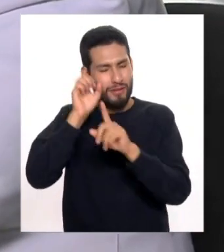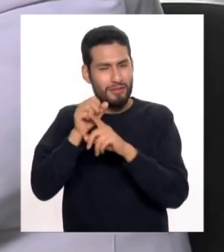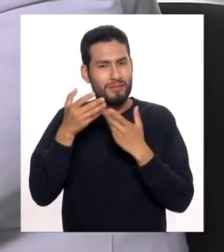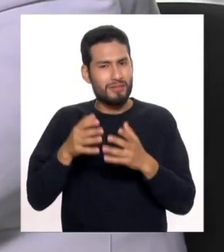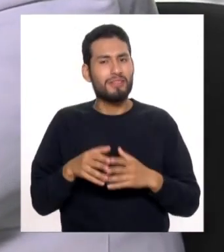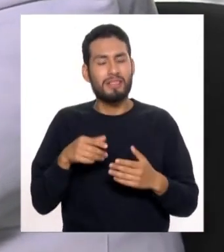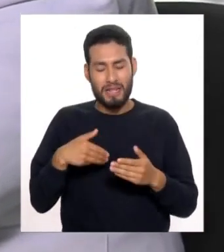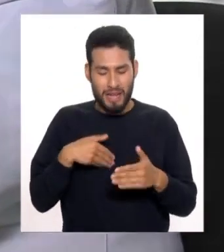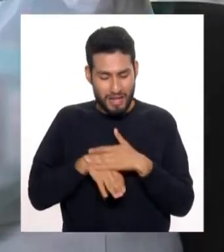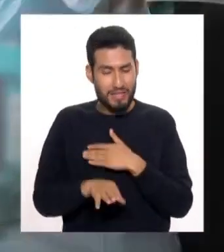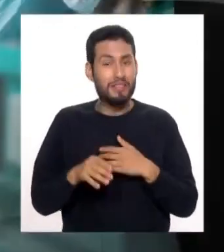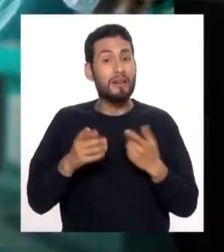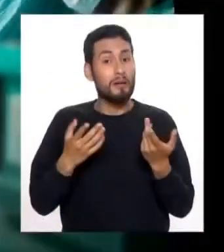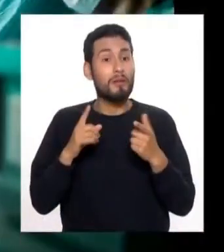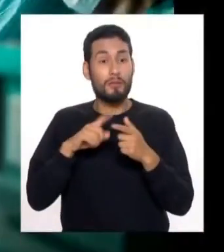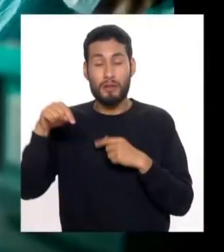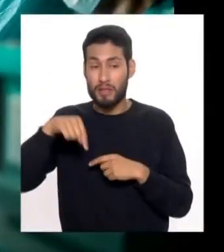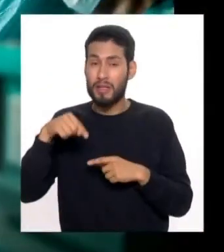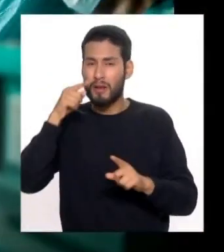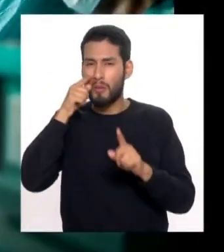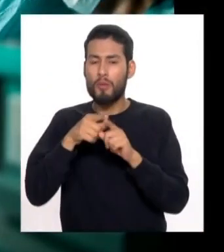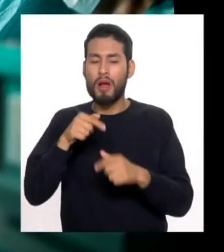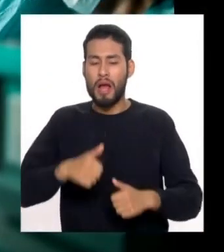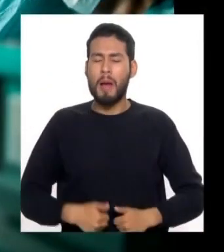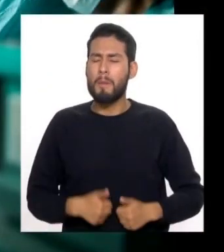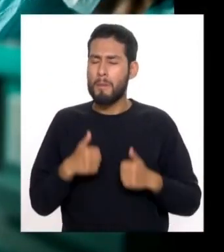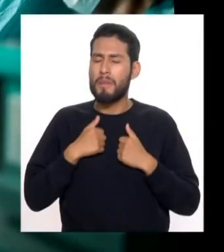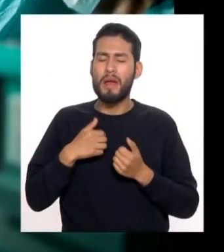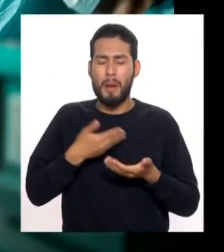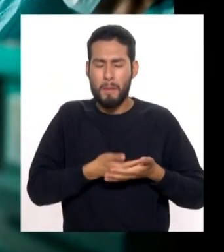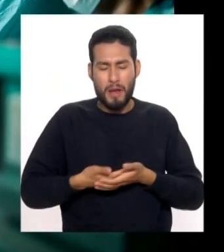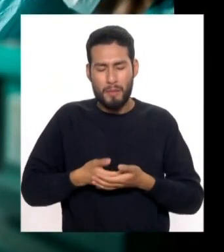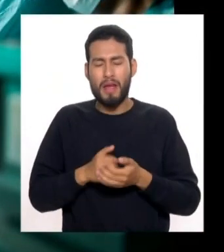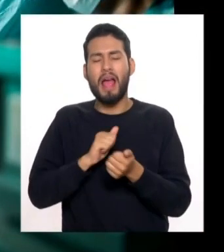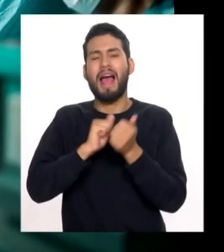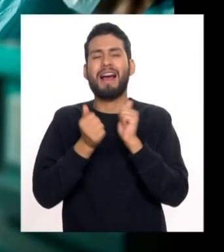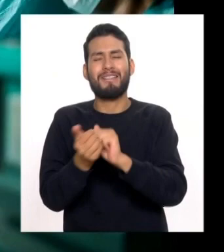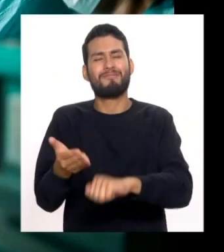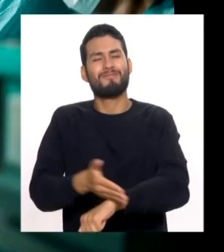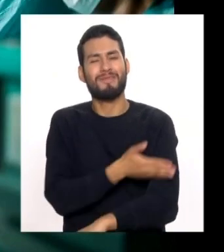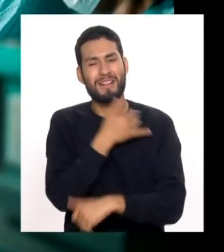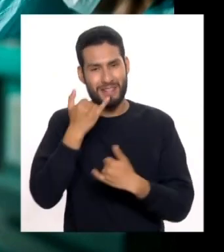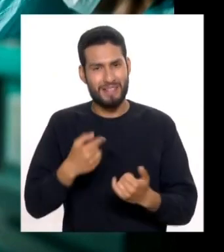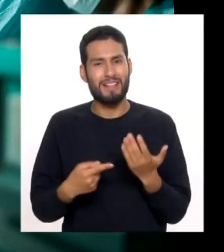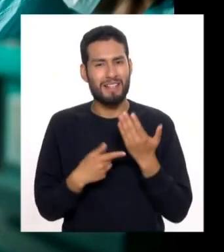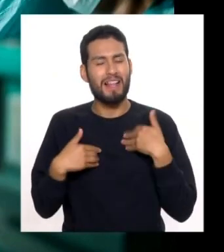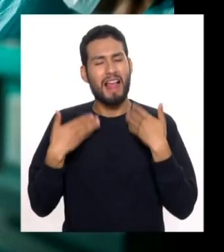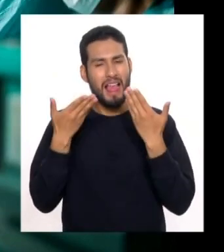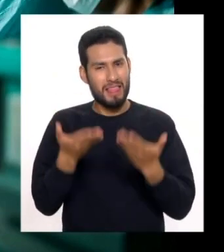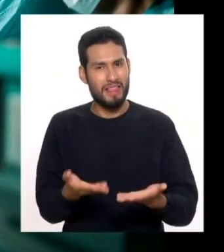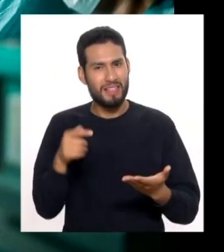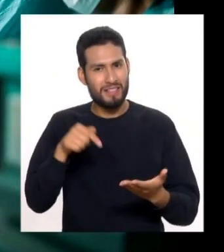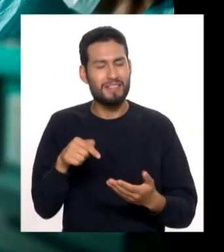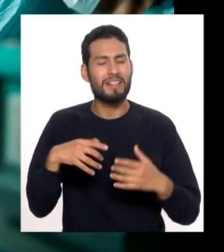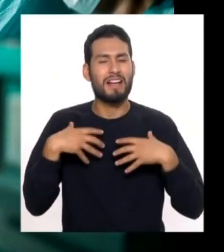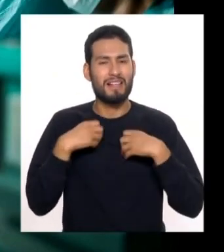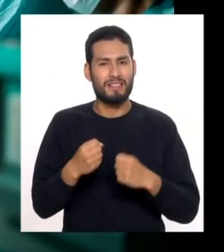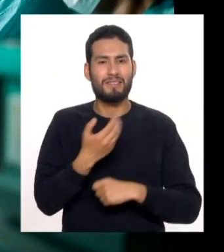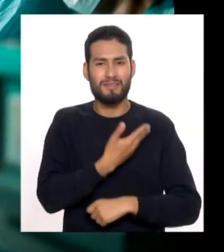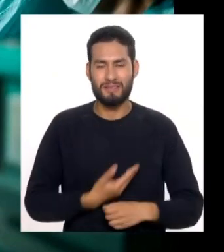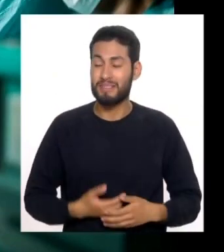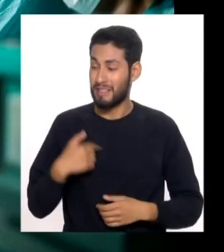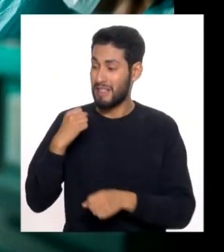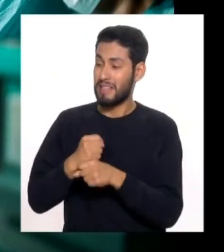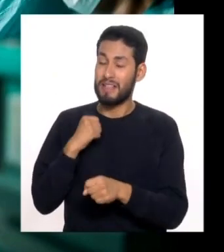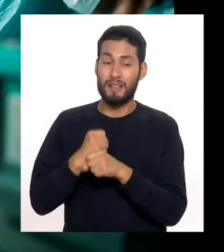aún naciendo, pero acá se trata de transformar esa historia con la tecnología que hoy día tenemos a disposición en la salud y en la medicina. Siempre trabajar